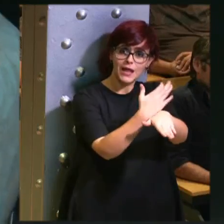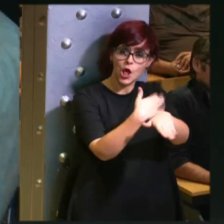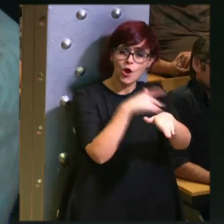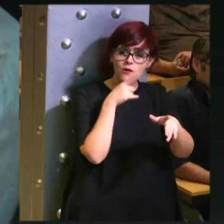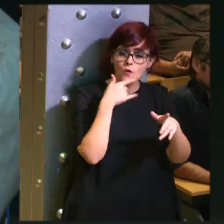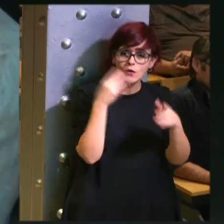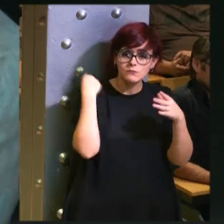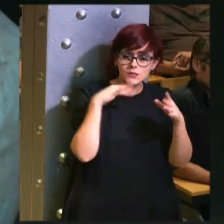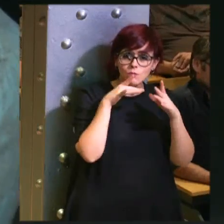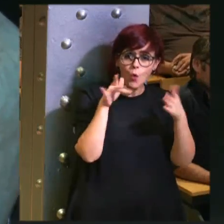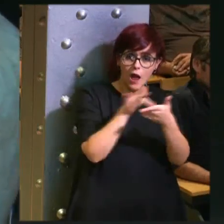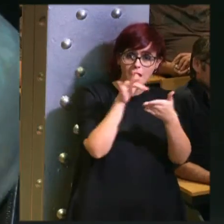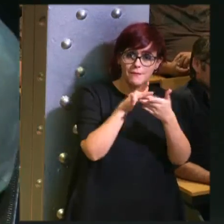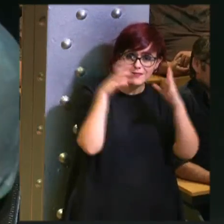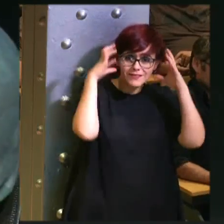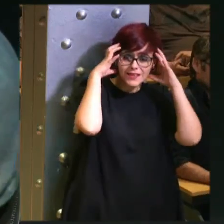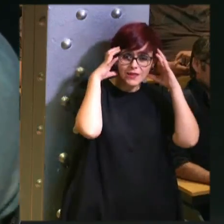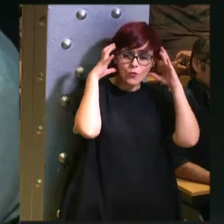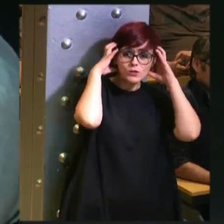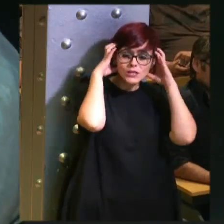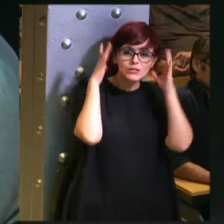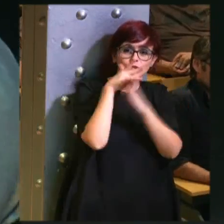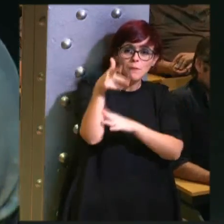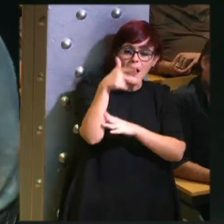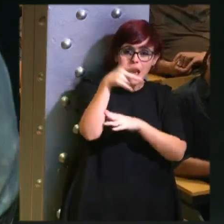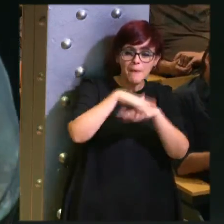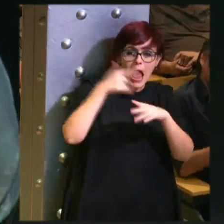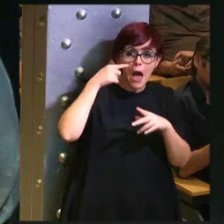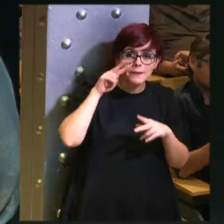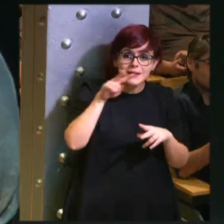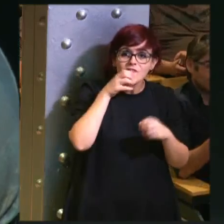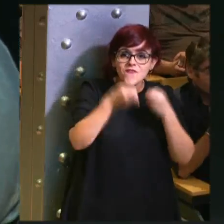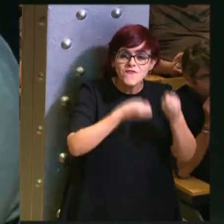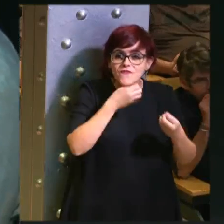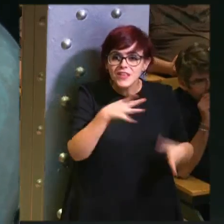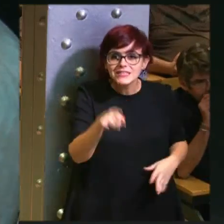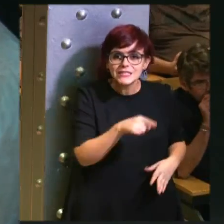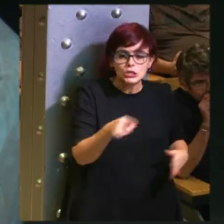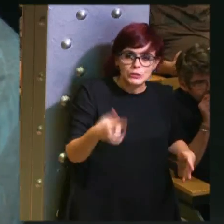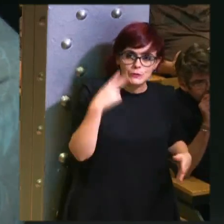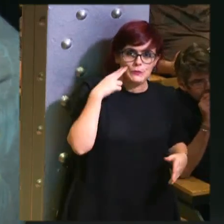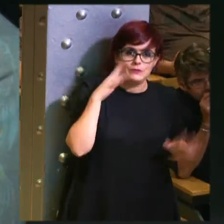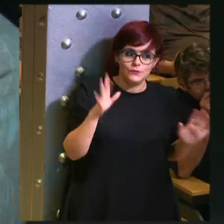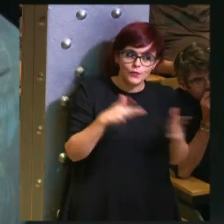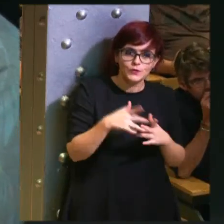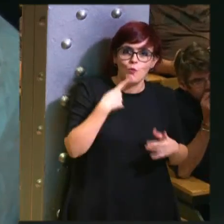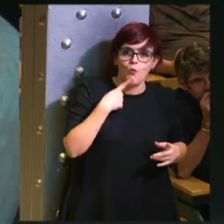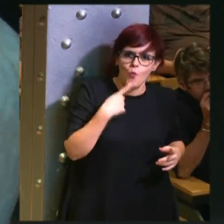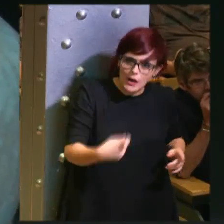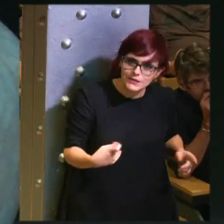casco y un iPad conectado a las cámaras que estaban filmando para poder ver el acting, ¿no? Entonces se vuelve todo bastante